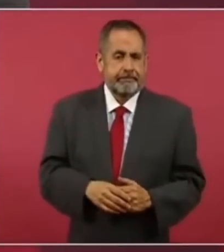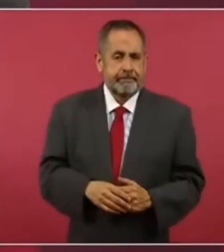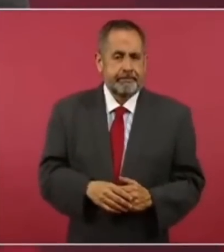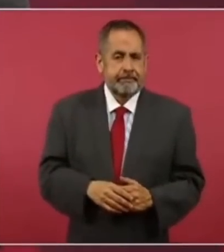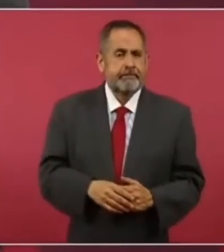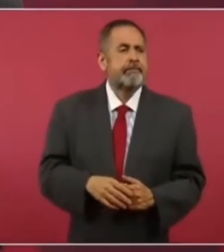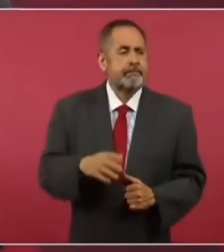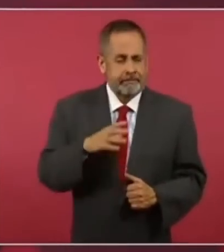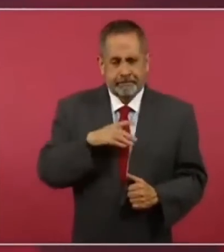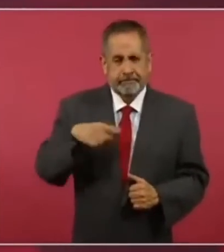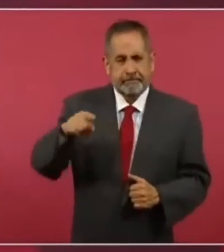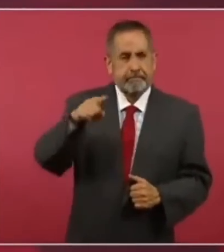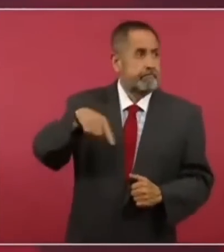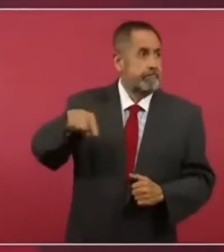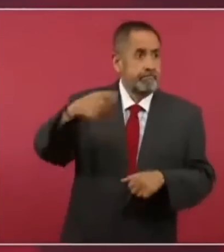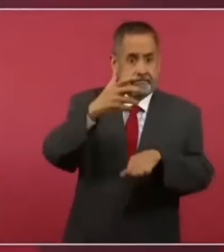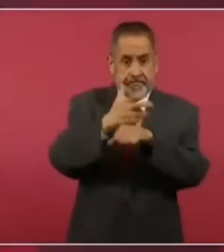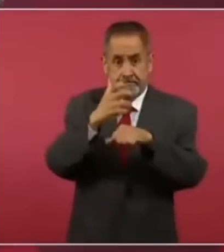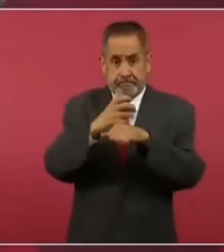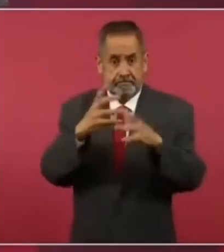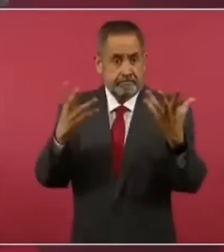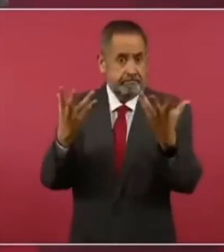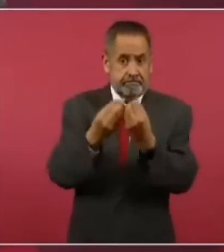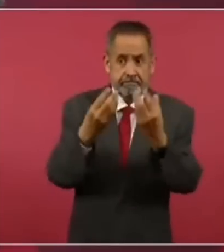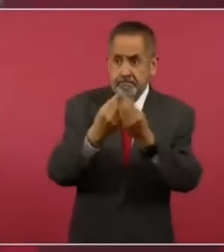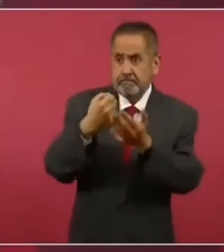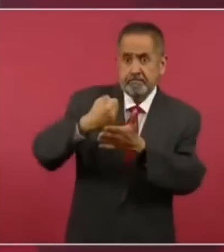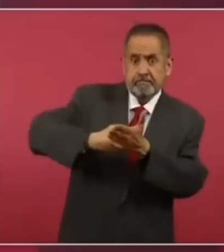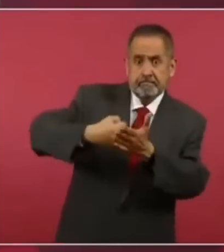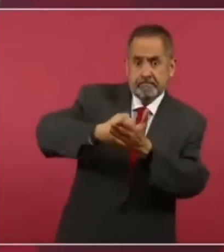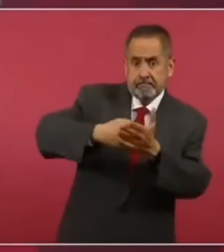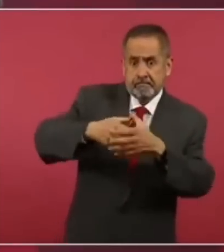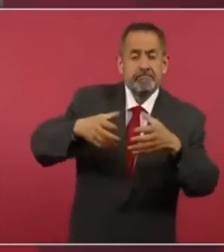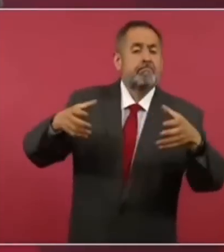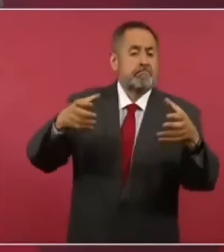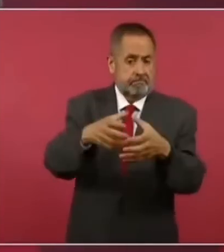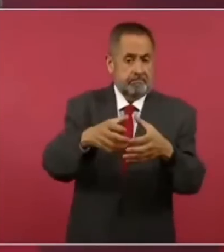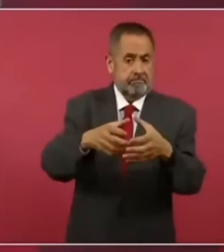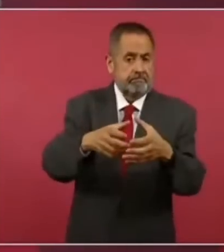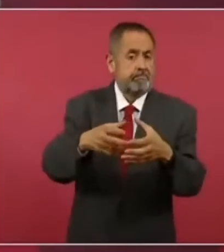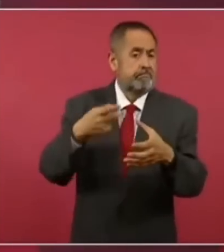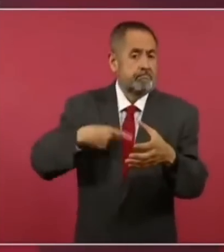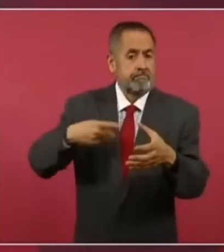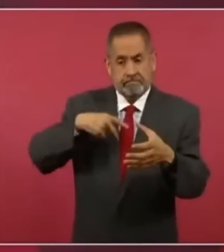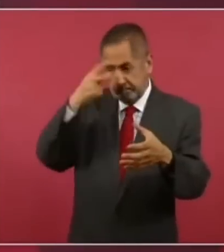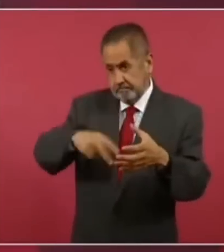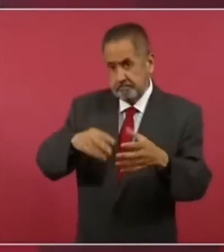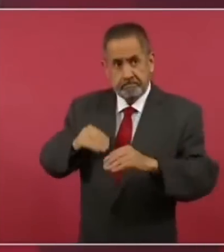hay un movimiento muy importante de nuestros paisanos.